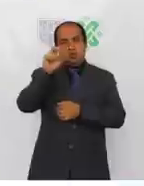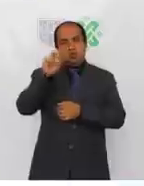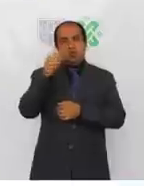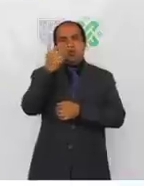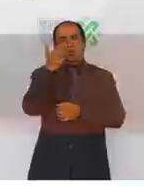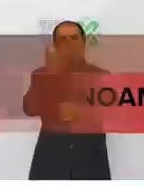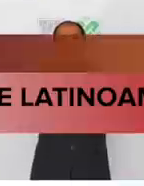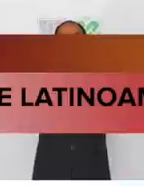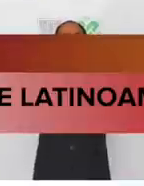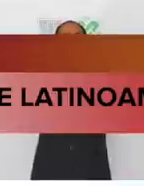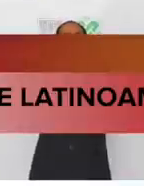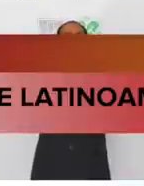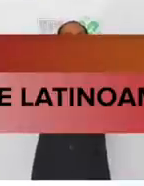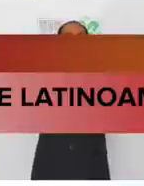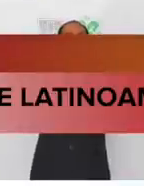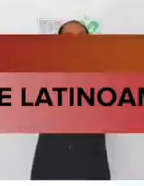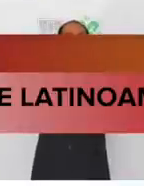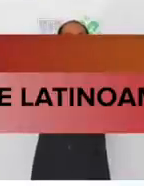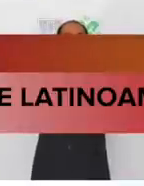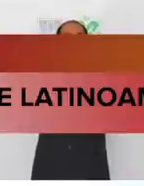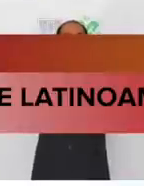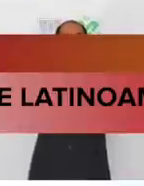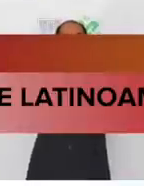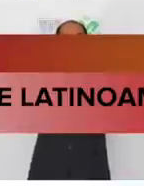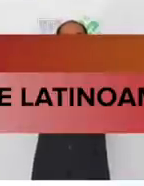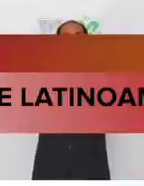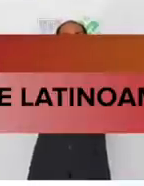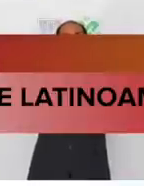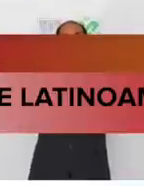la fecha de 850 millones de pesos,